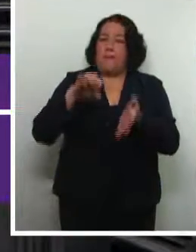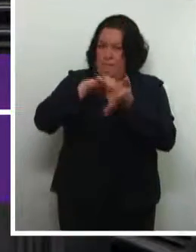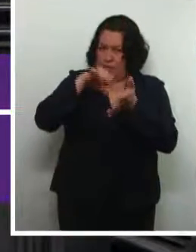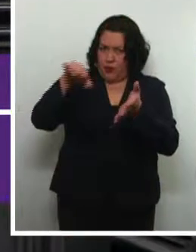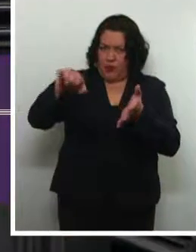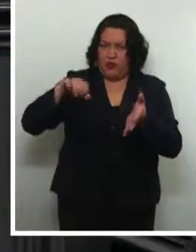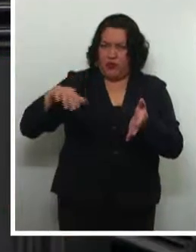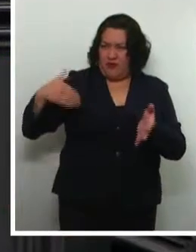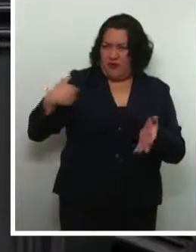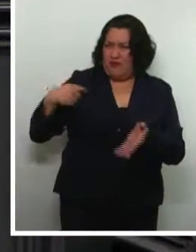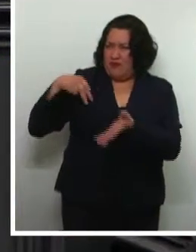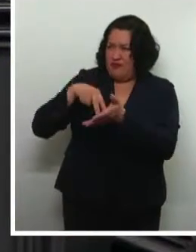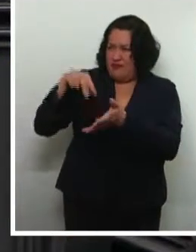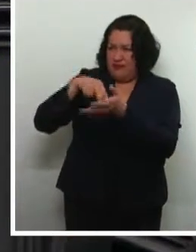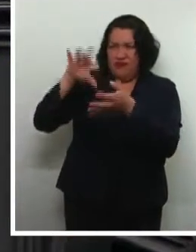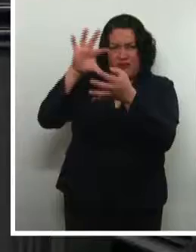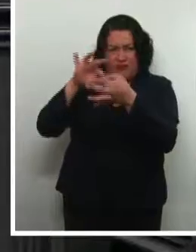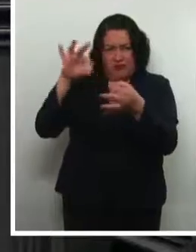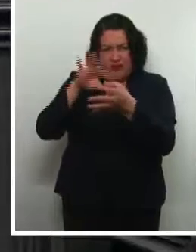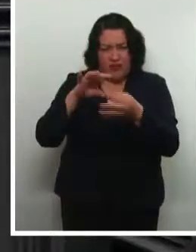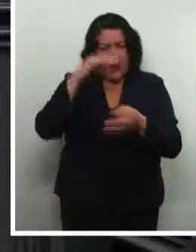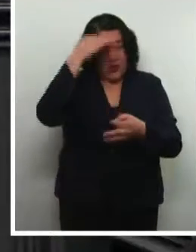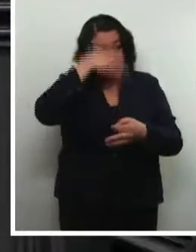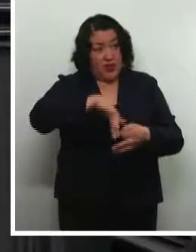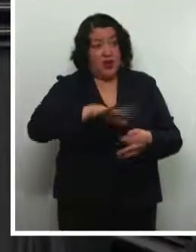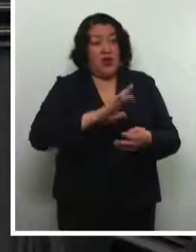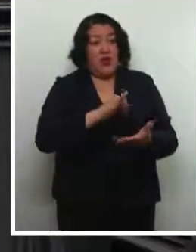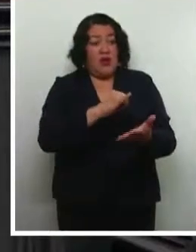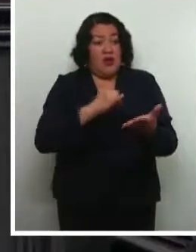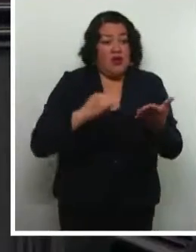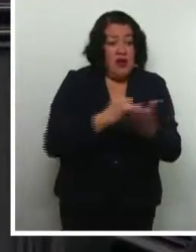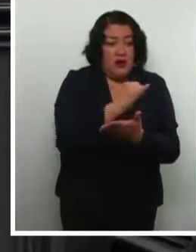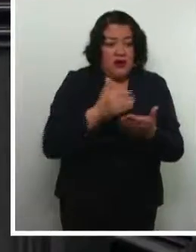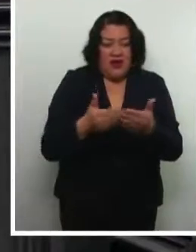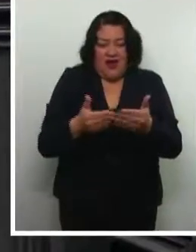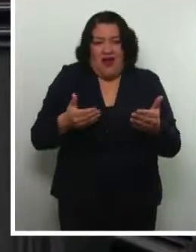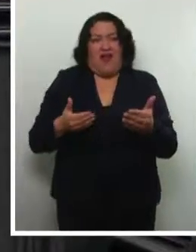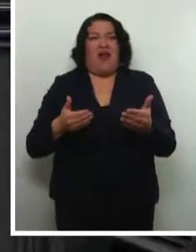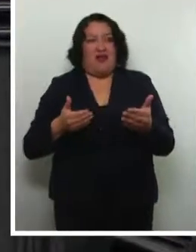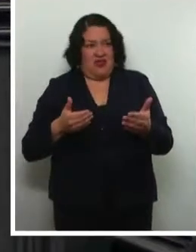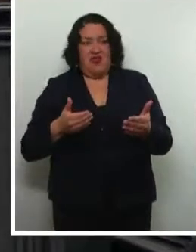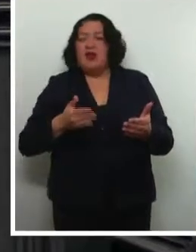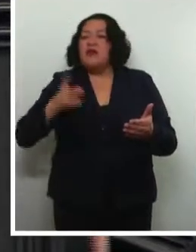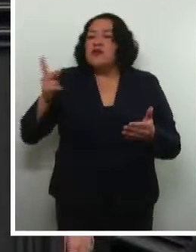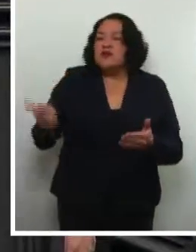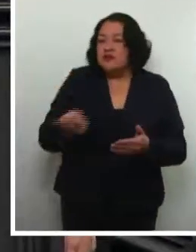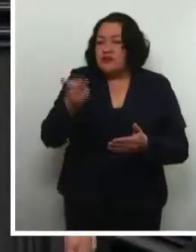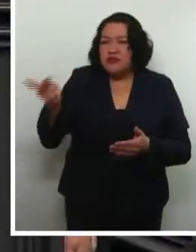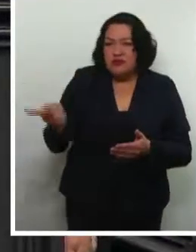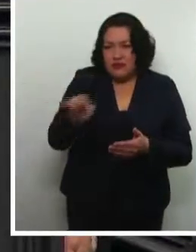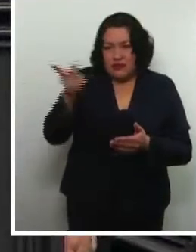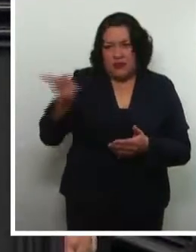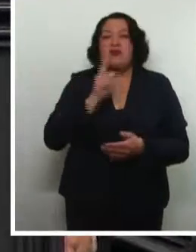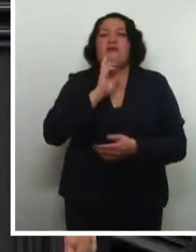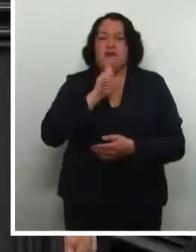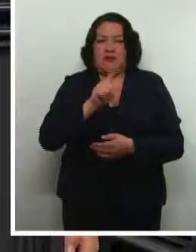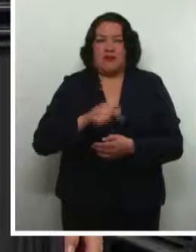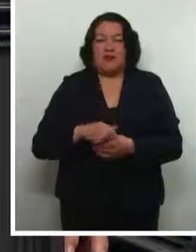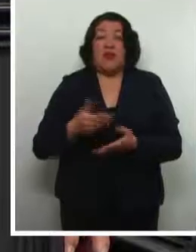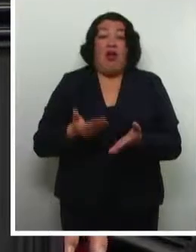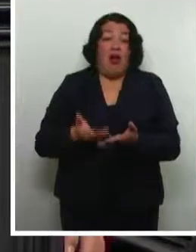decisiones. Ya el de retirar el viejo modelo del